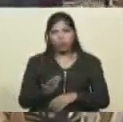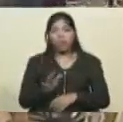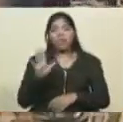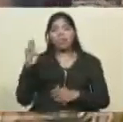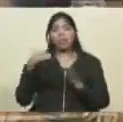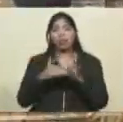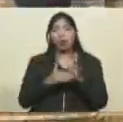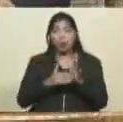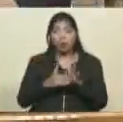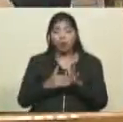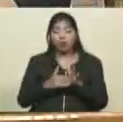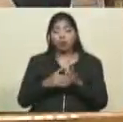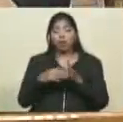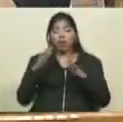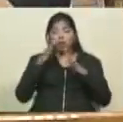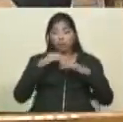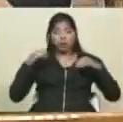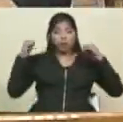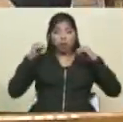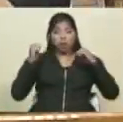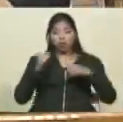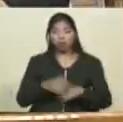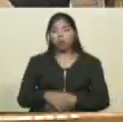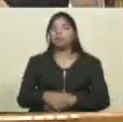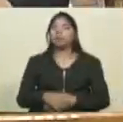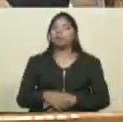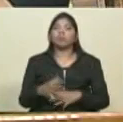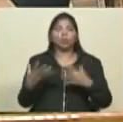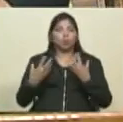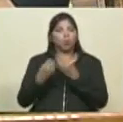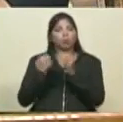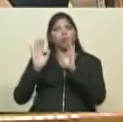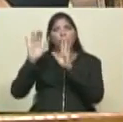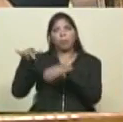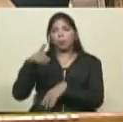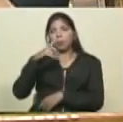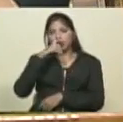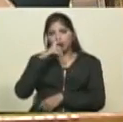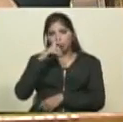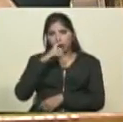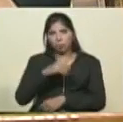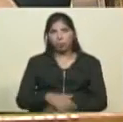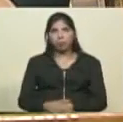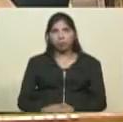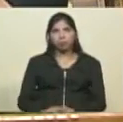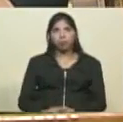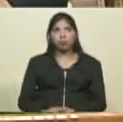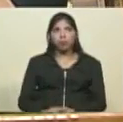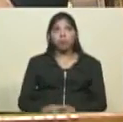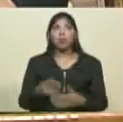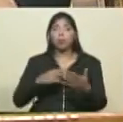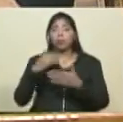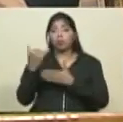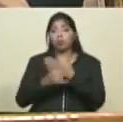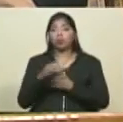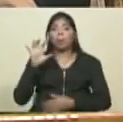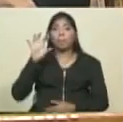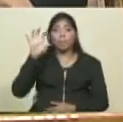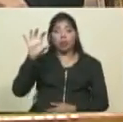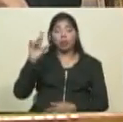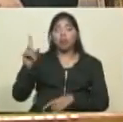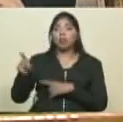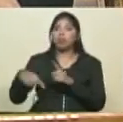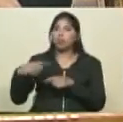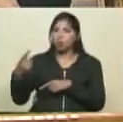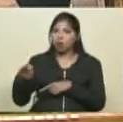no dudaron en acompañar al presidente Nicolás Maduro en ese proyecto de patria. Y luego quedó, por supuesto, dentro de